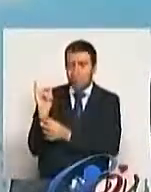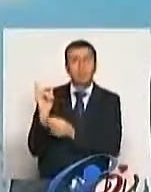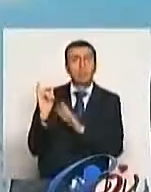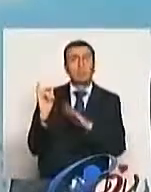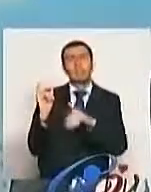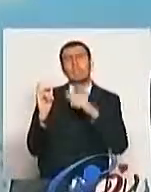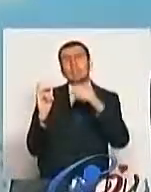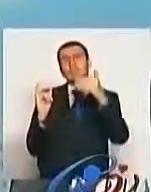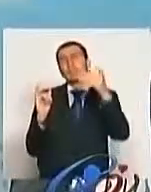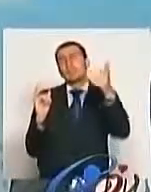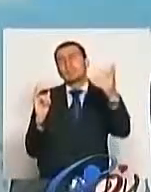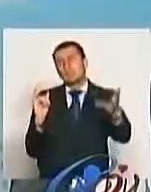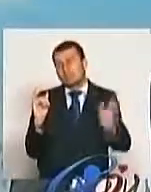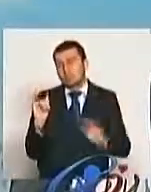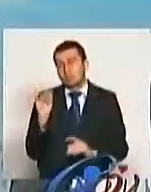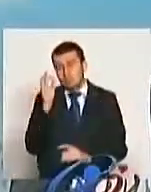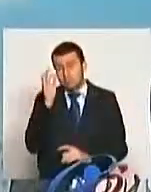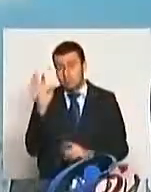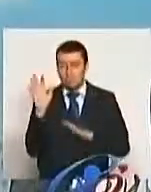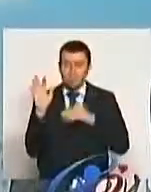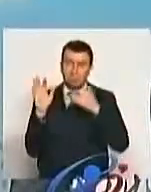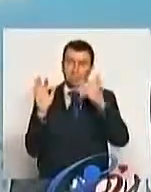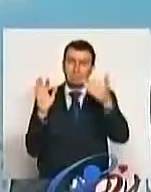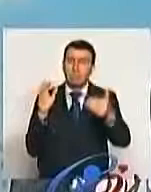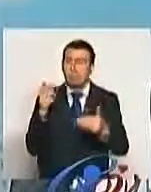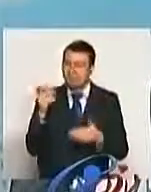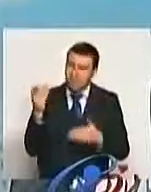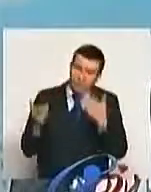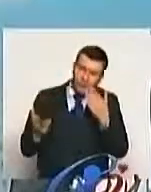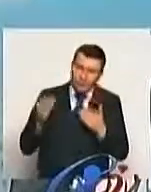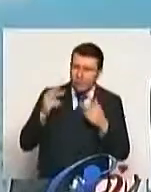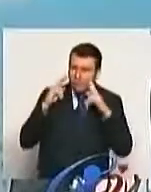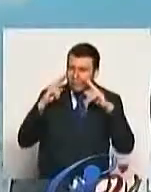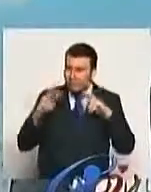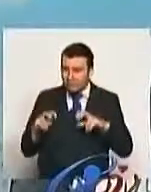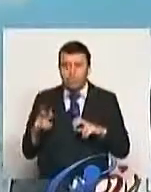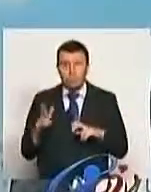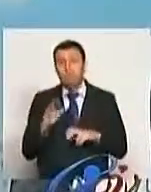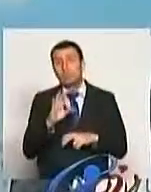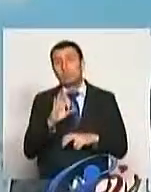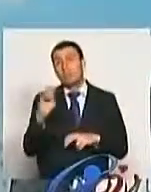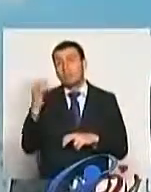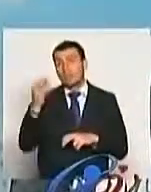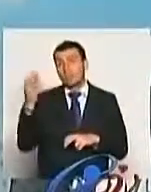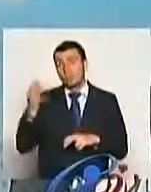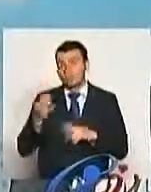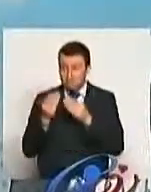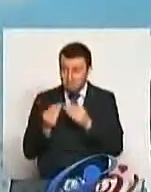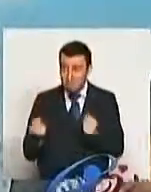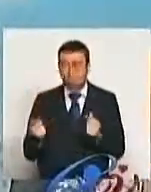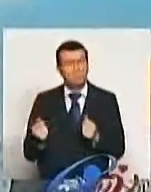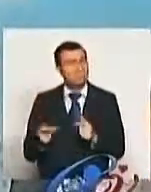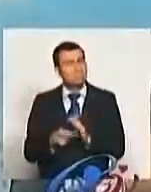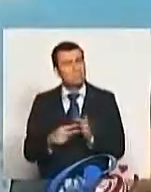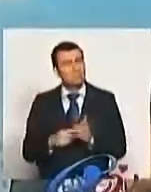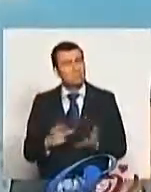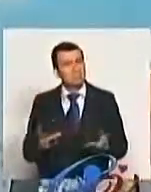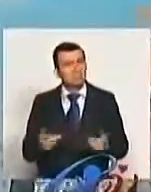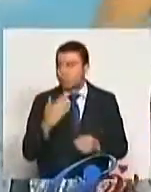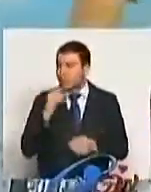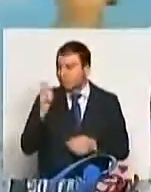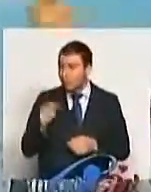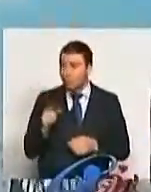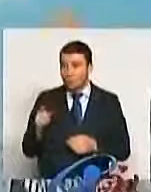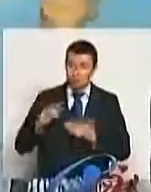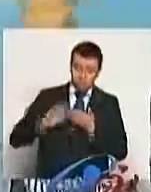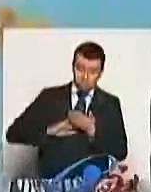tardías, que los estudios son muy variables, pero puede alcanzar el 30%. ¿Qué quiere decir con esto? Que la paciente que hoy fue